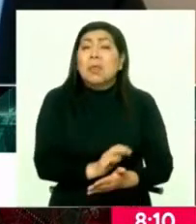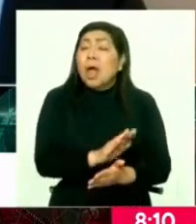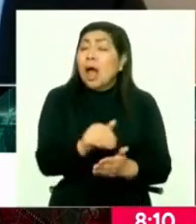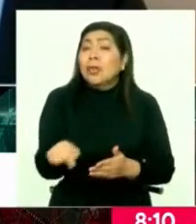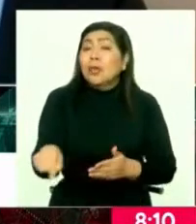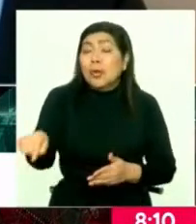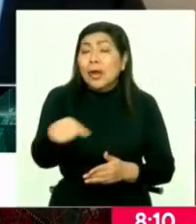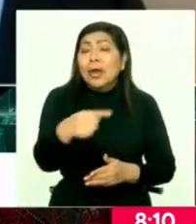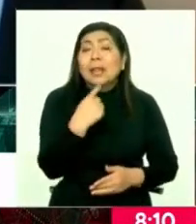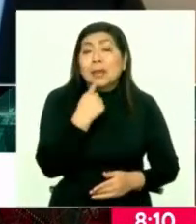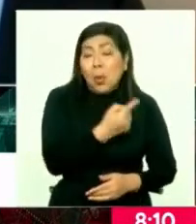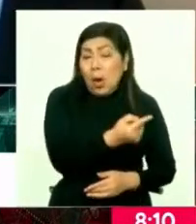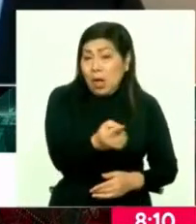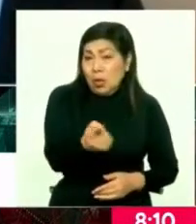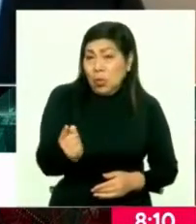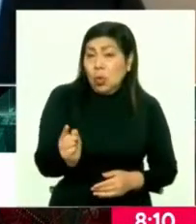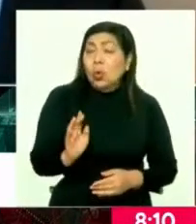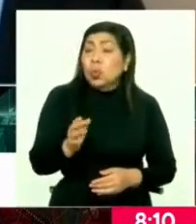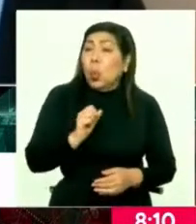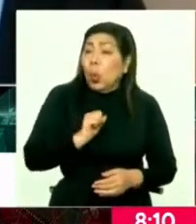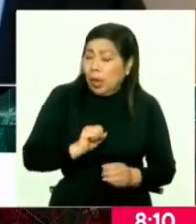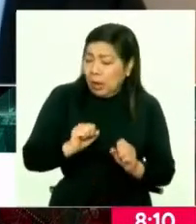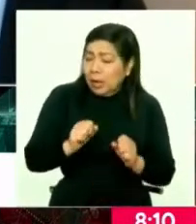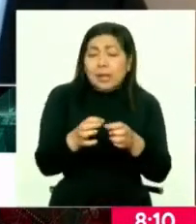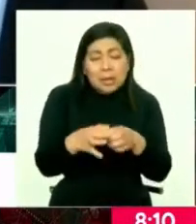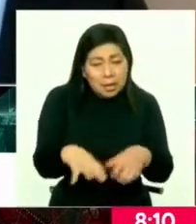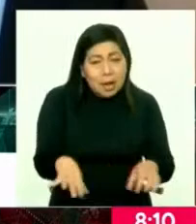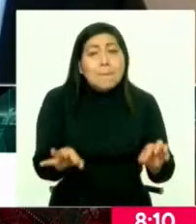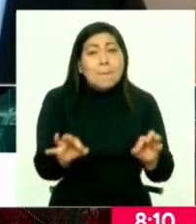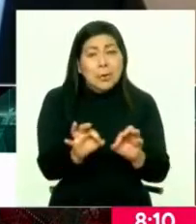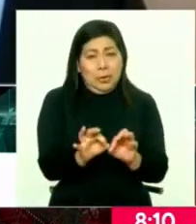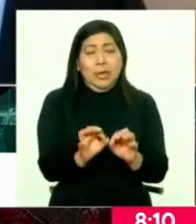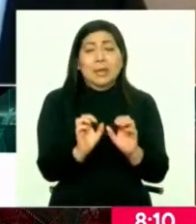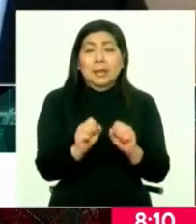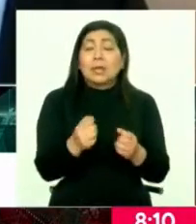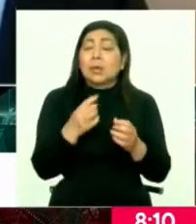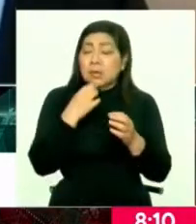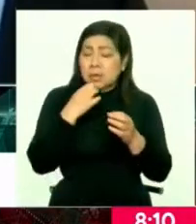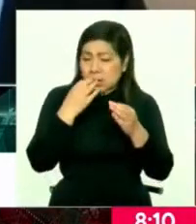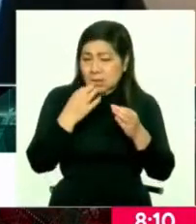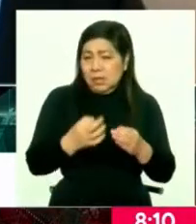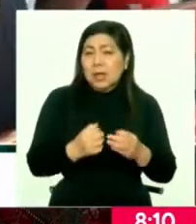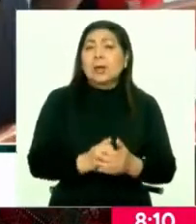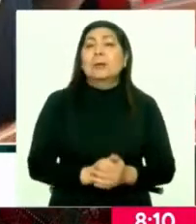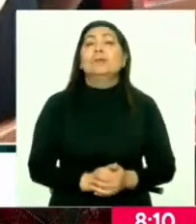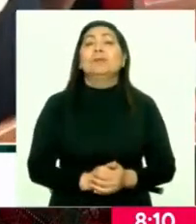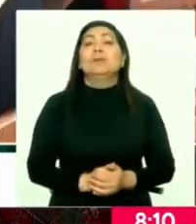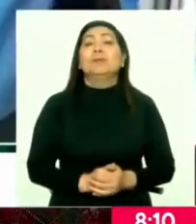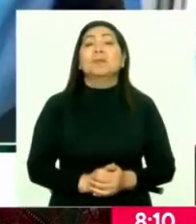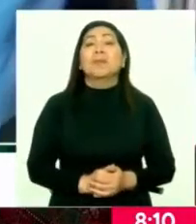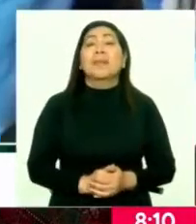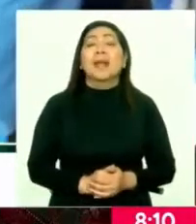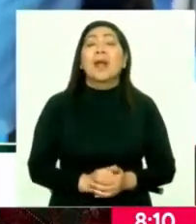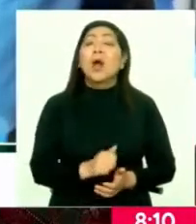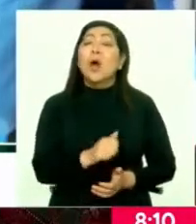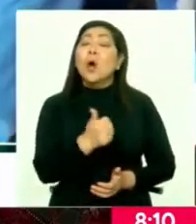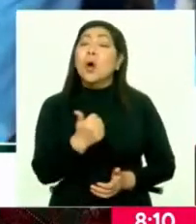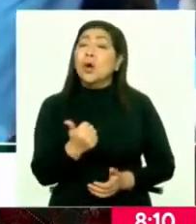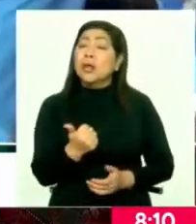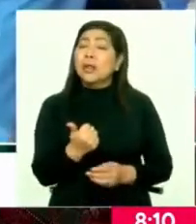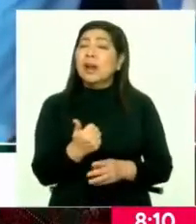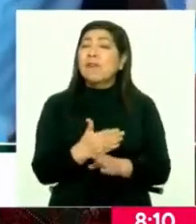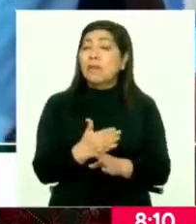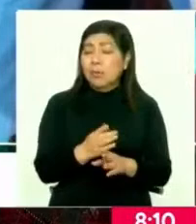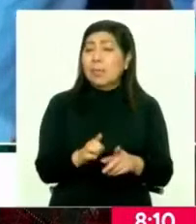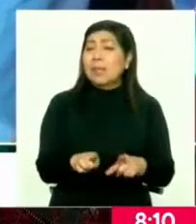a todos los padres la invocación a que vacunen a sus hijos. Son vacunas eficaces y muy seguras. Bien, doctor González, y otra de las medidas que se